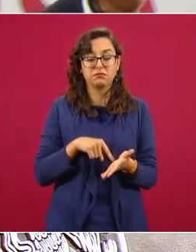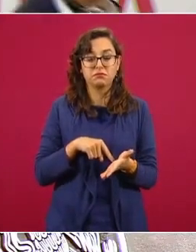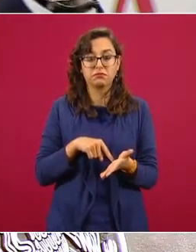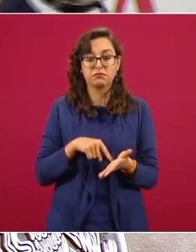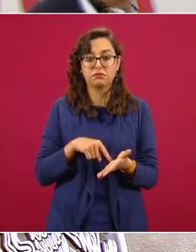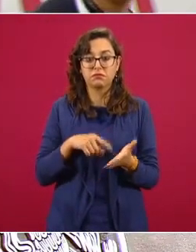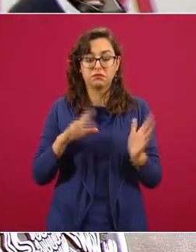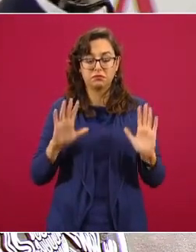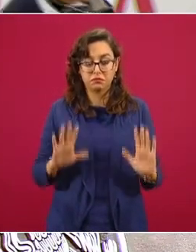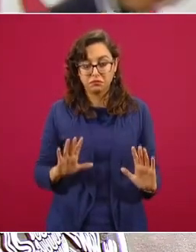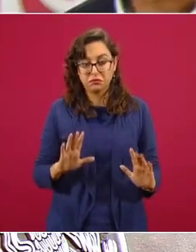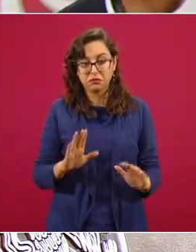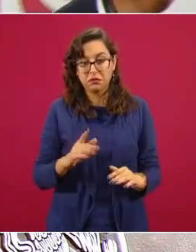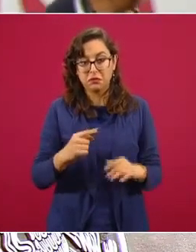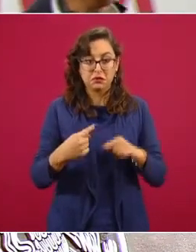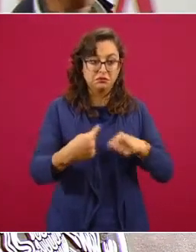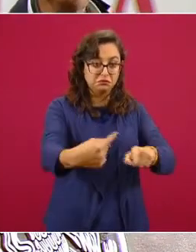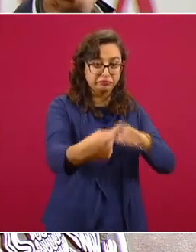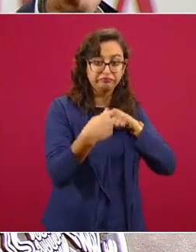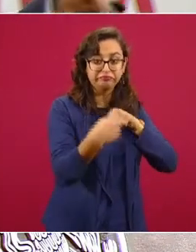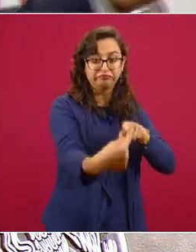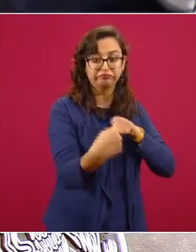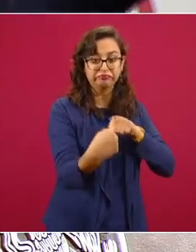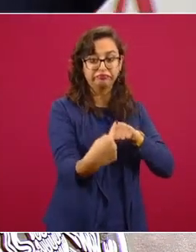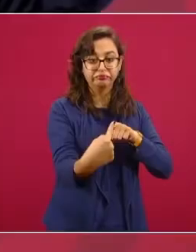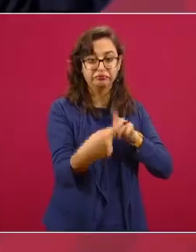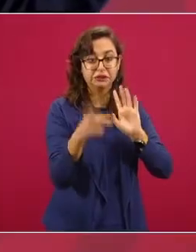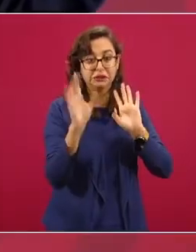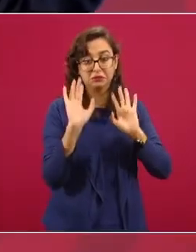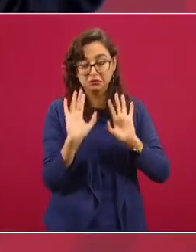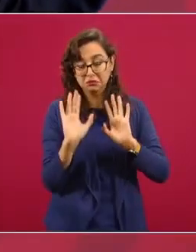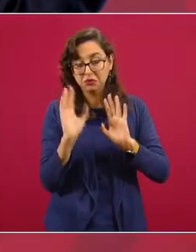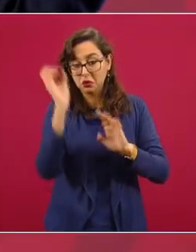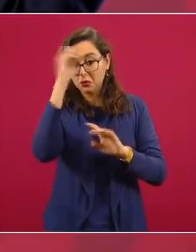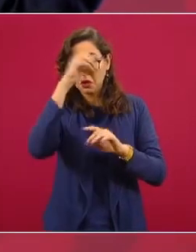aún con las diferencias que tenemos actúa